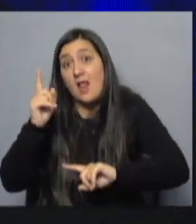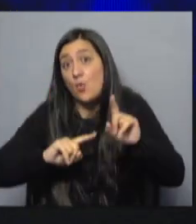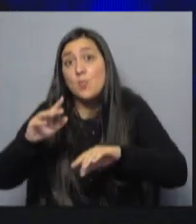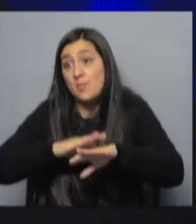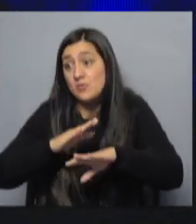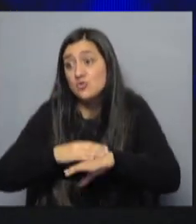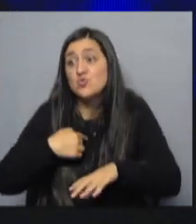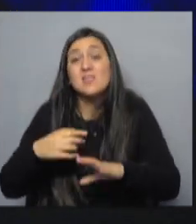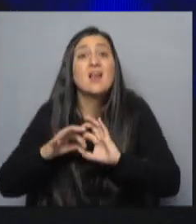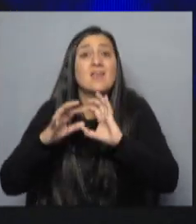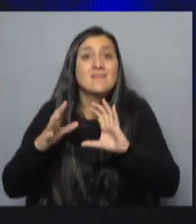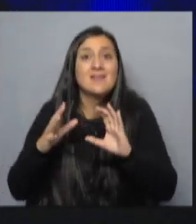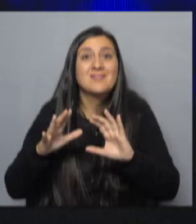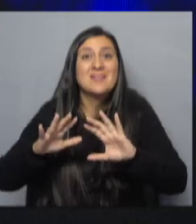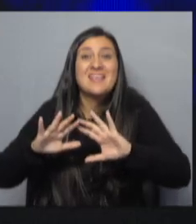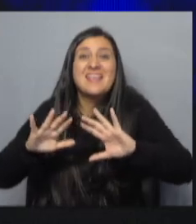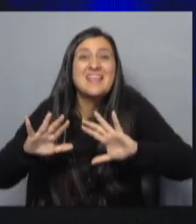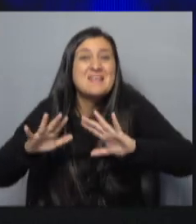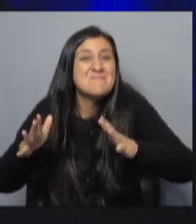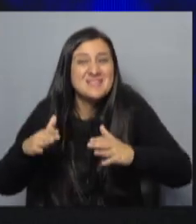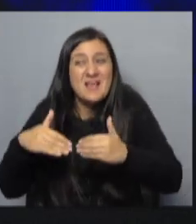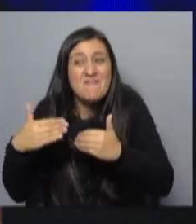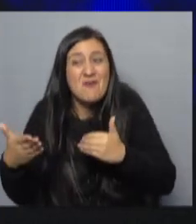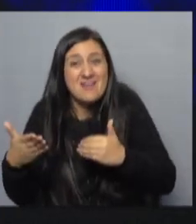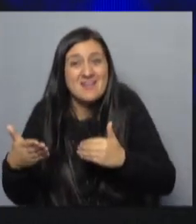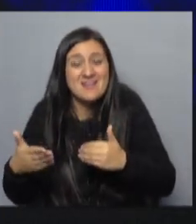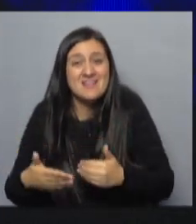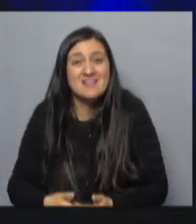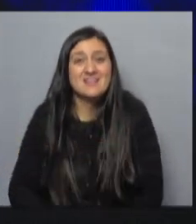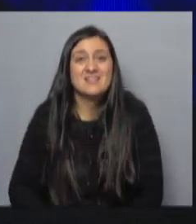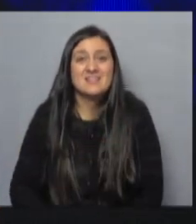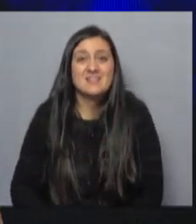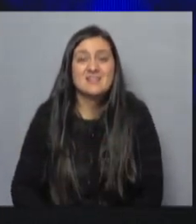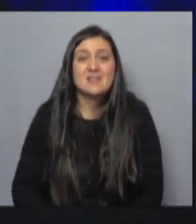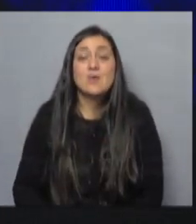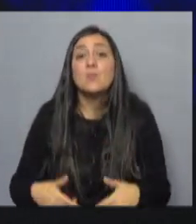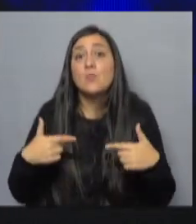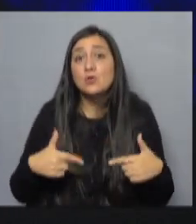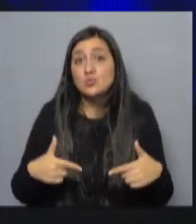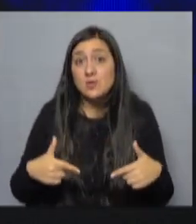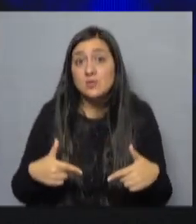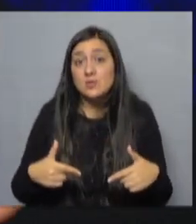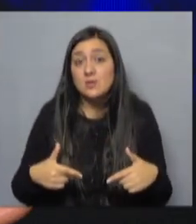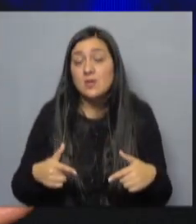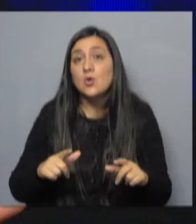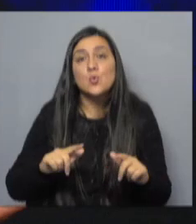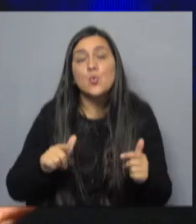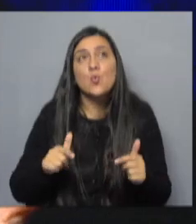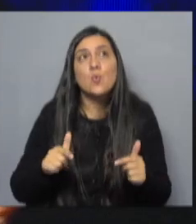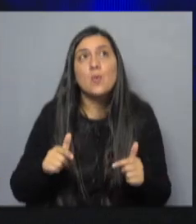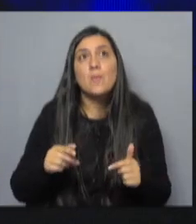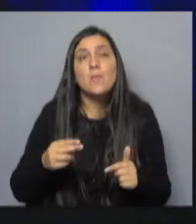qué va a pasar? Yo no tengo un barrote atravesado en la cabeza. Y por suerte no he tenido problemas